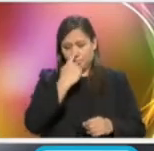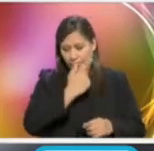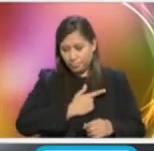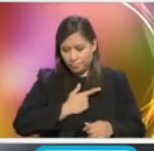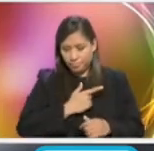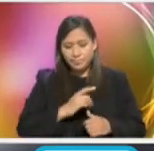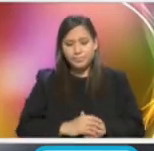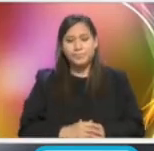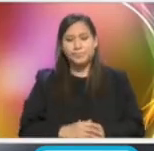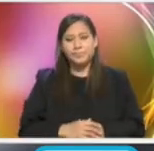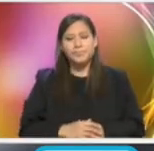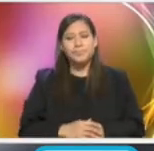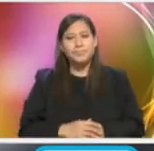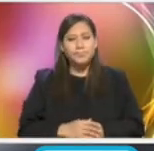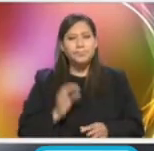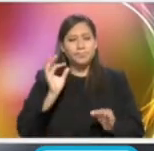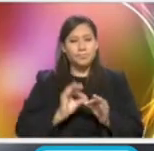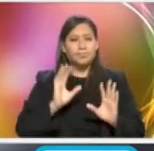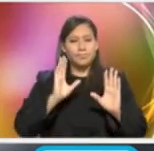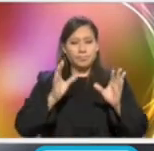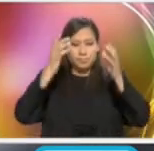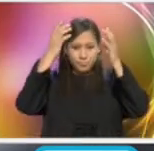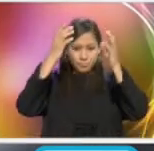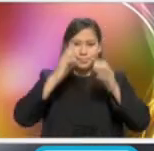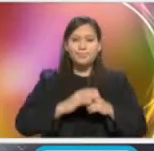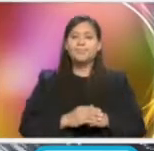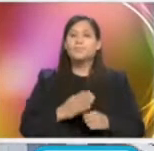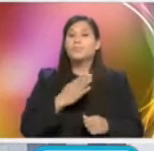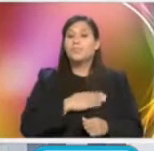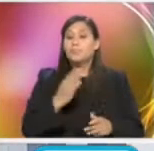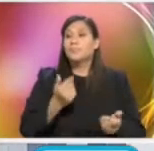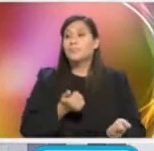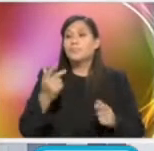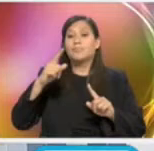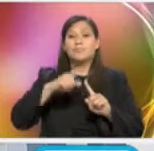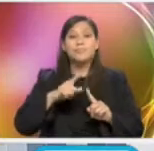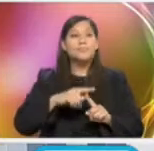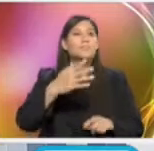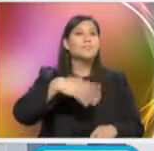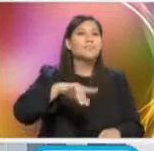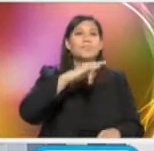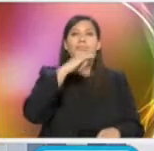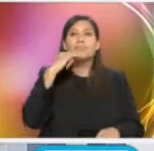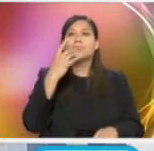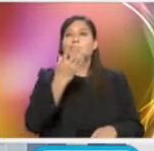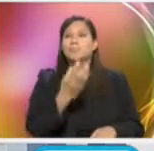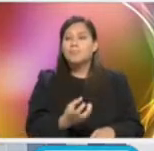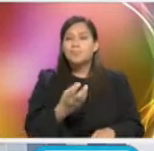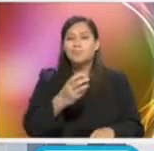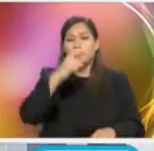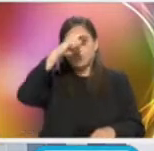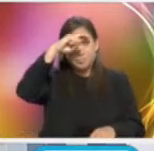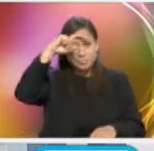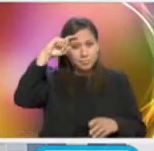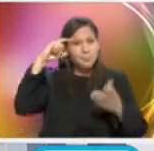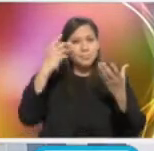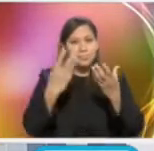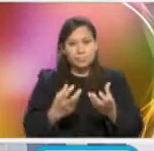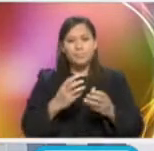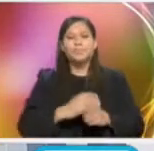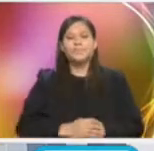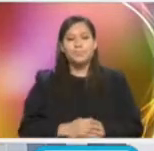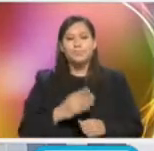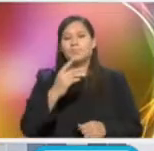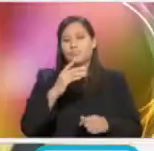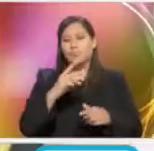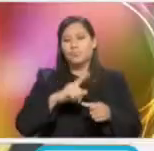gusto. Así Listo, es. chef. ¿Cómo? Y bueno, llevarnos de tarea conseguir el chipotle El seco, chipotle seco ahumado. ahumado.